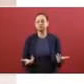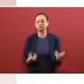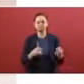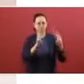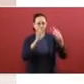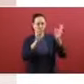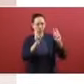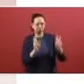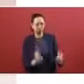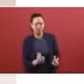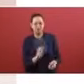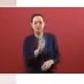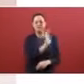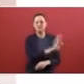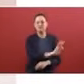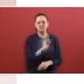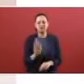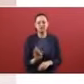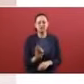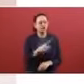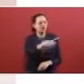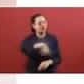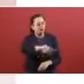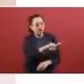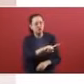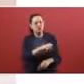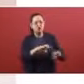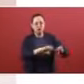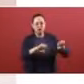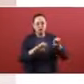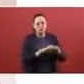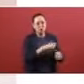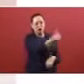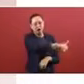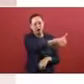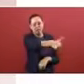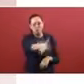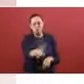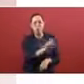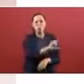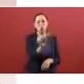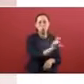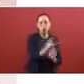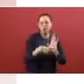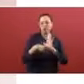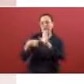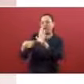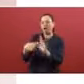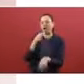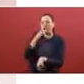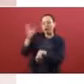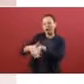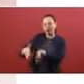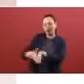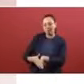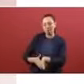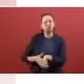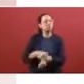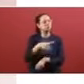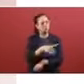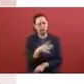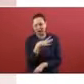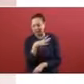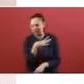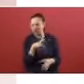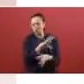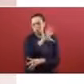son las fechas de presentación de la declaración. En todos los aspectos está pública, sin ningún tipo